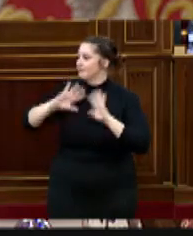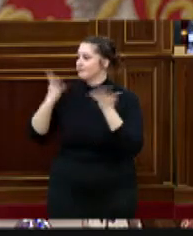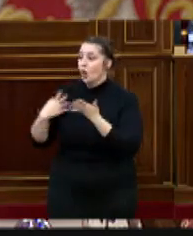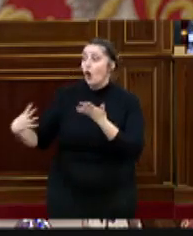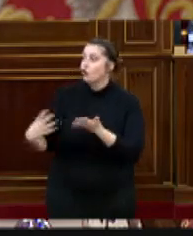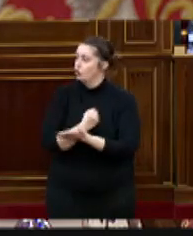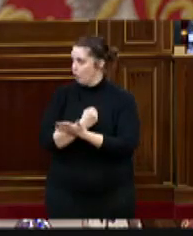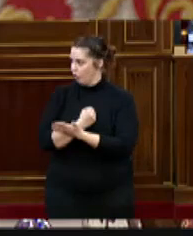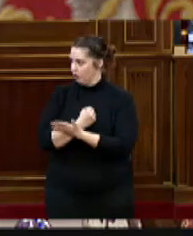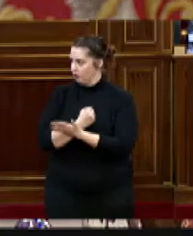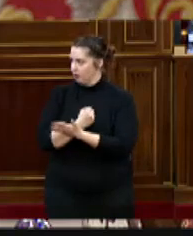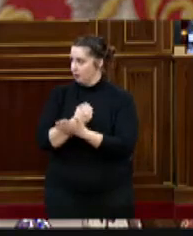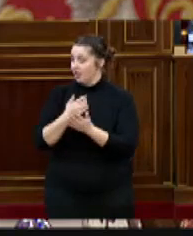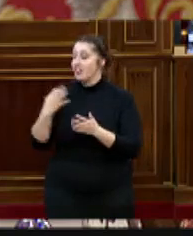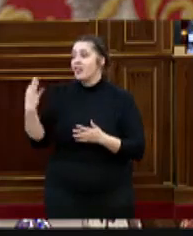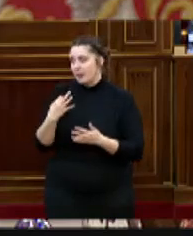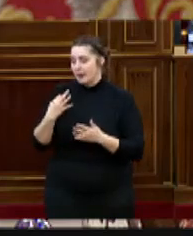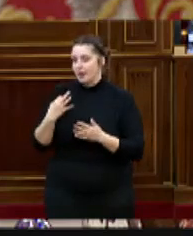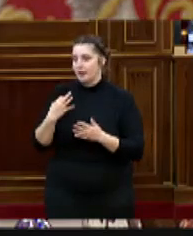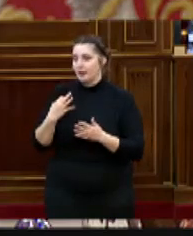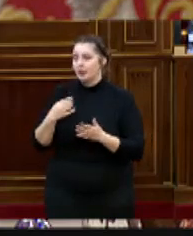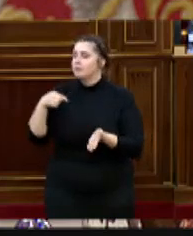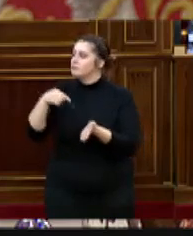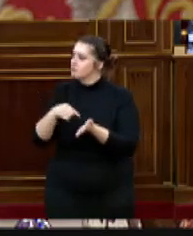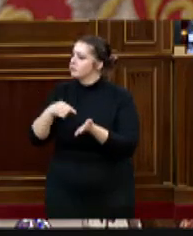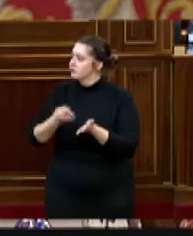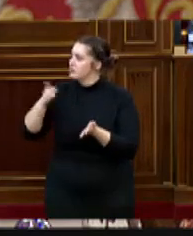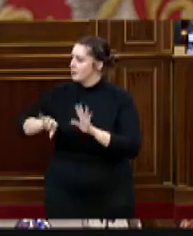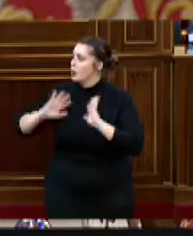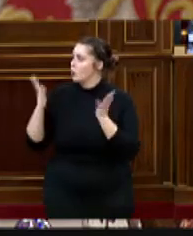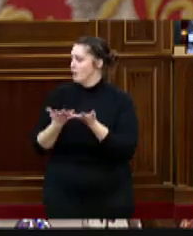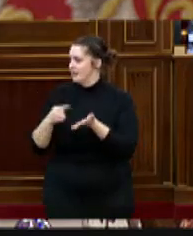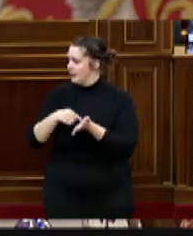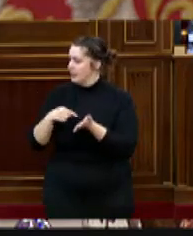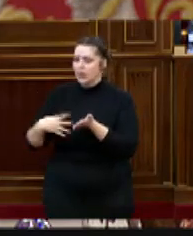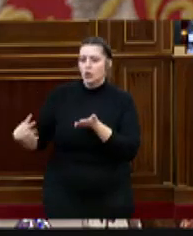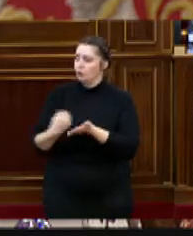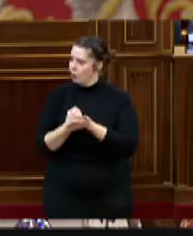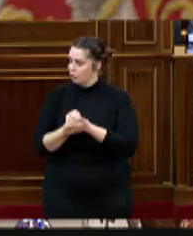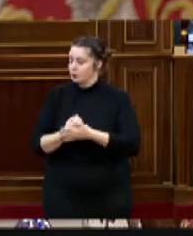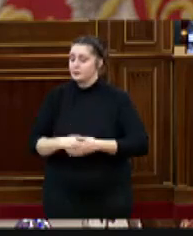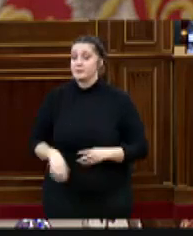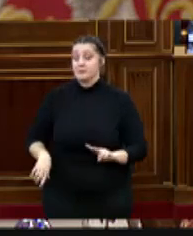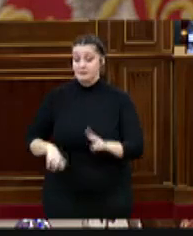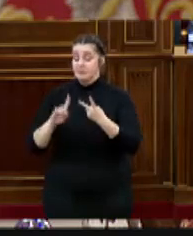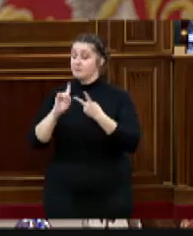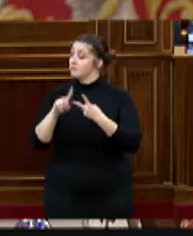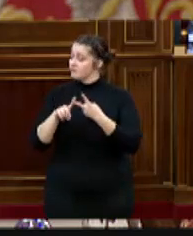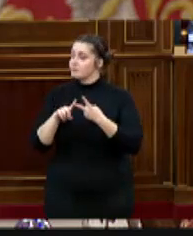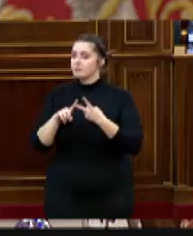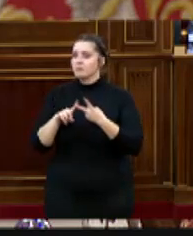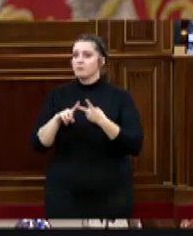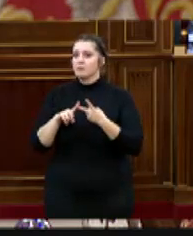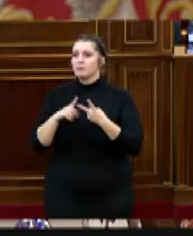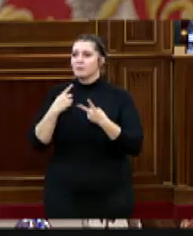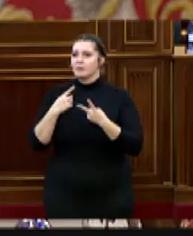y deben ser universalmente exigidos también la segunda cuestión es que hay